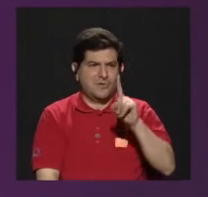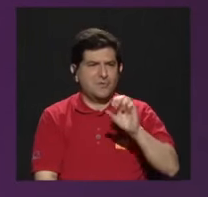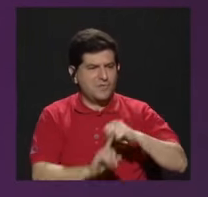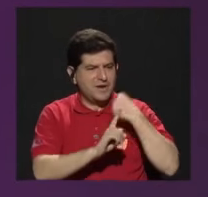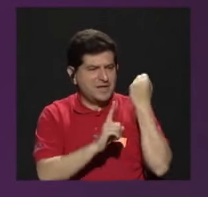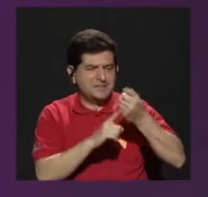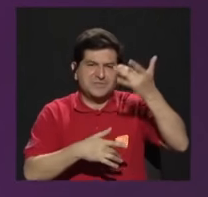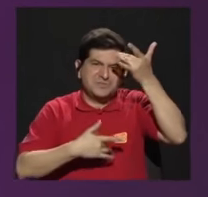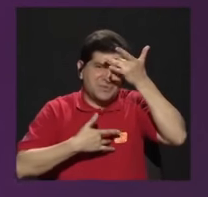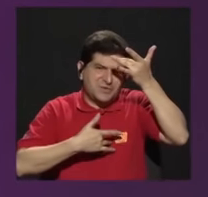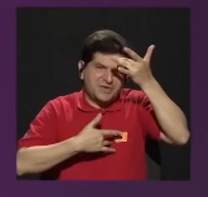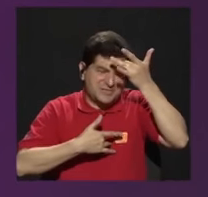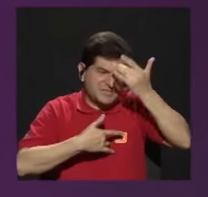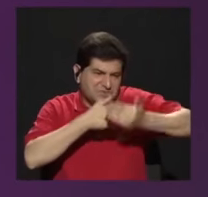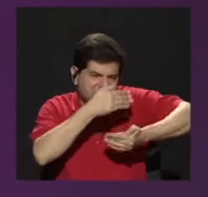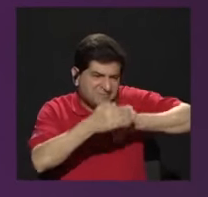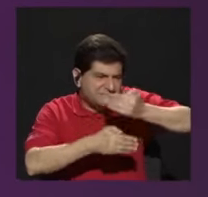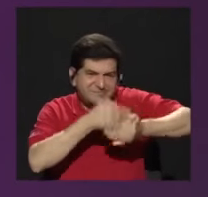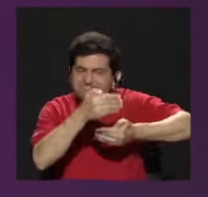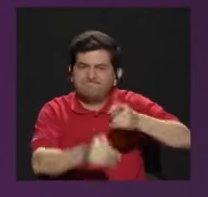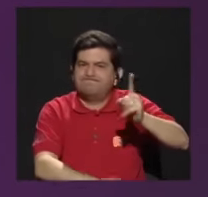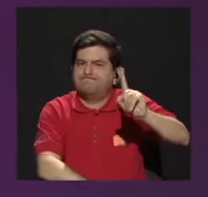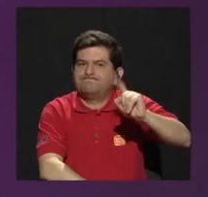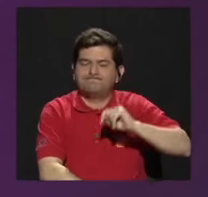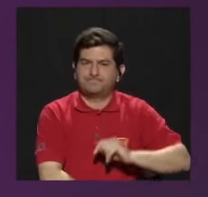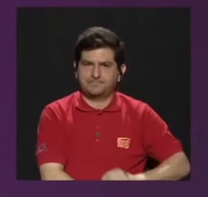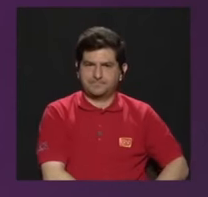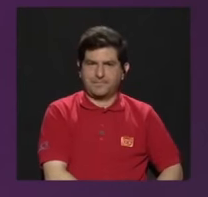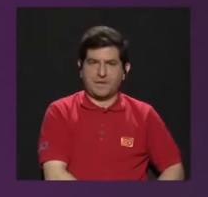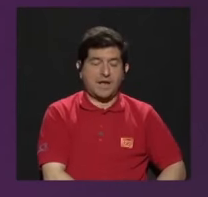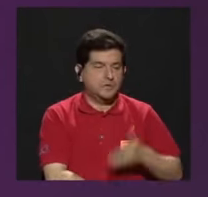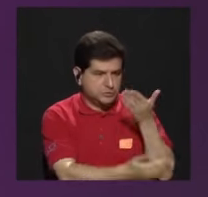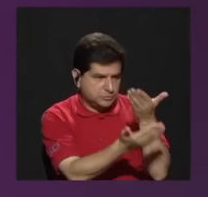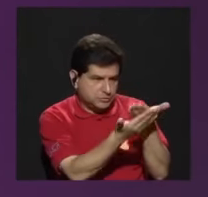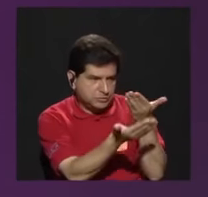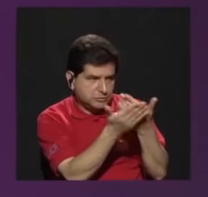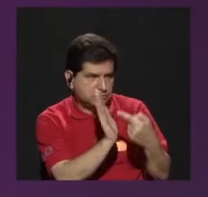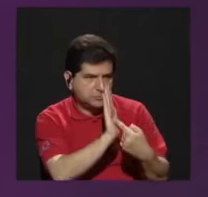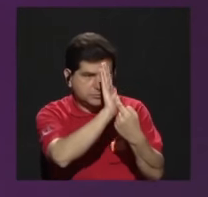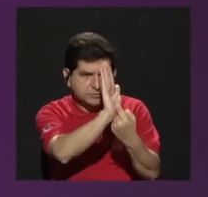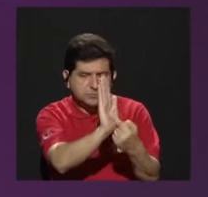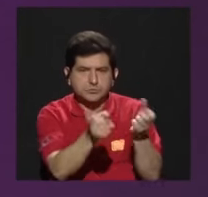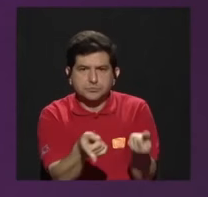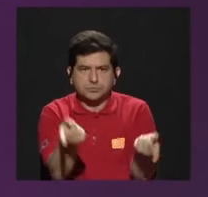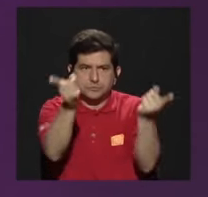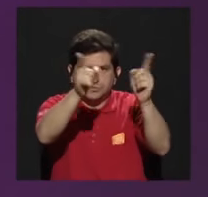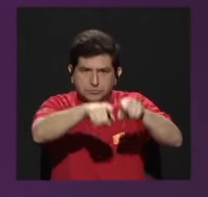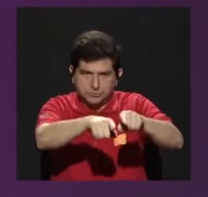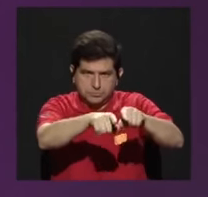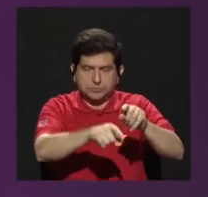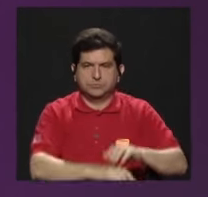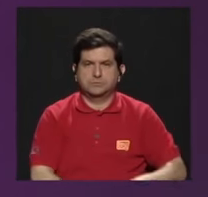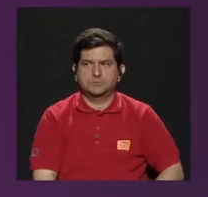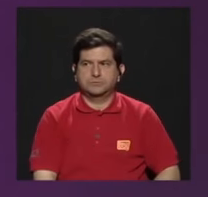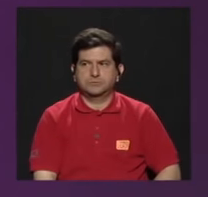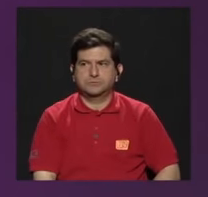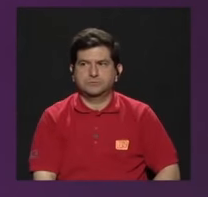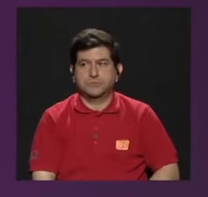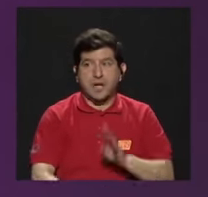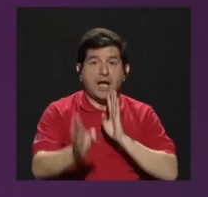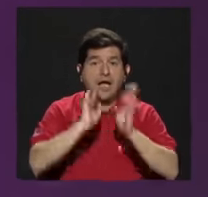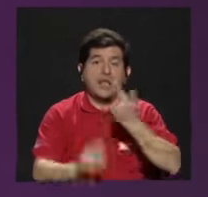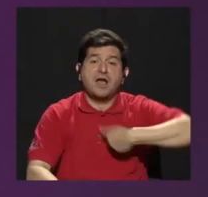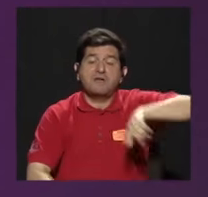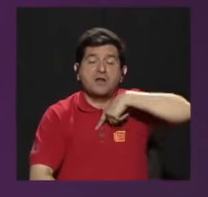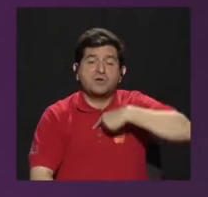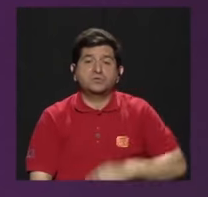patologizar, ¿verdad?, la acción y demás, sino precisamente evidenciar lo que está sucediendo. Y es que, ¿verdad?, cuando hablamos